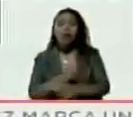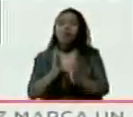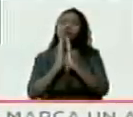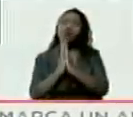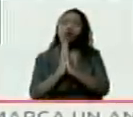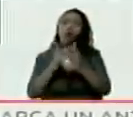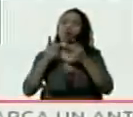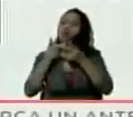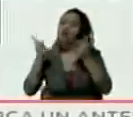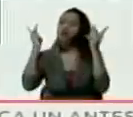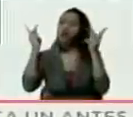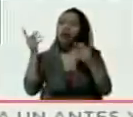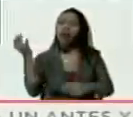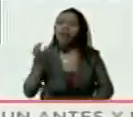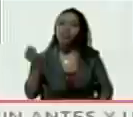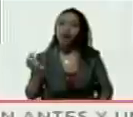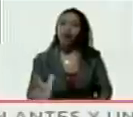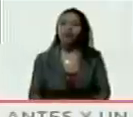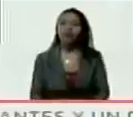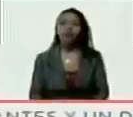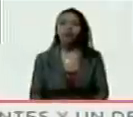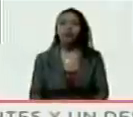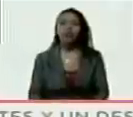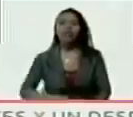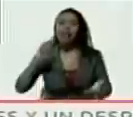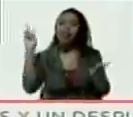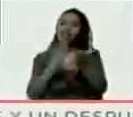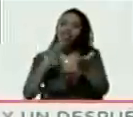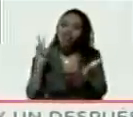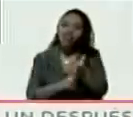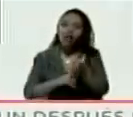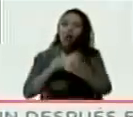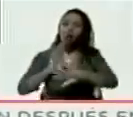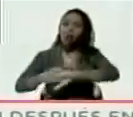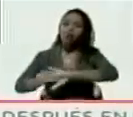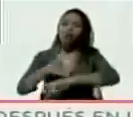publiquen la verdad de los hechos.